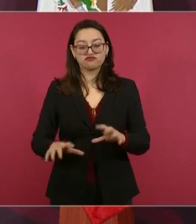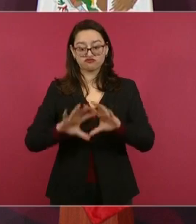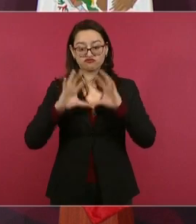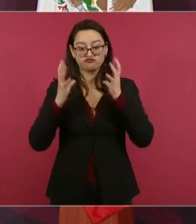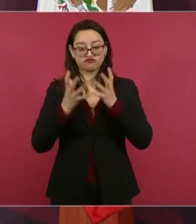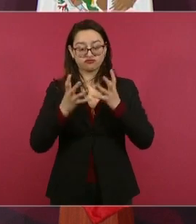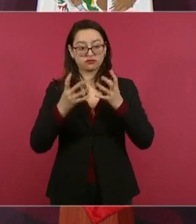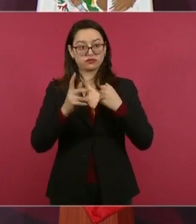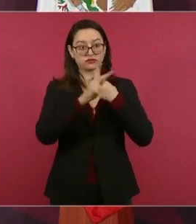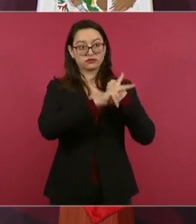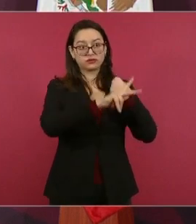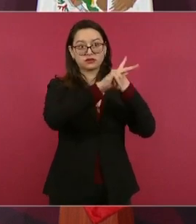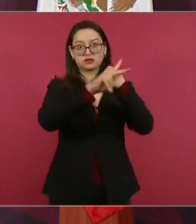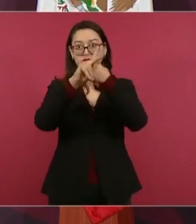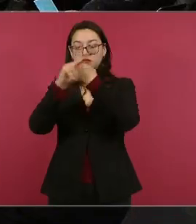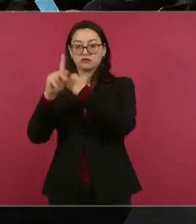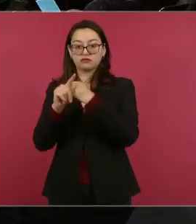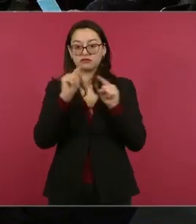mundo.